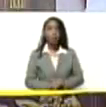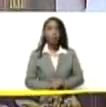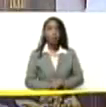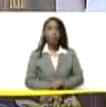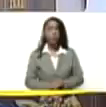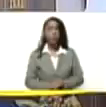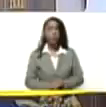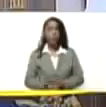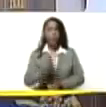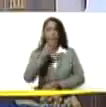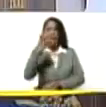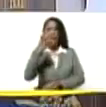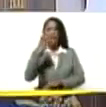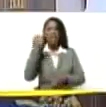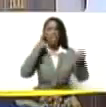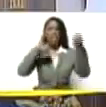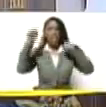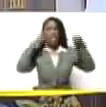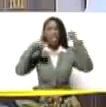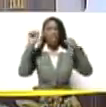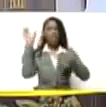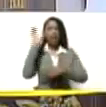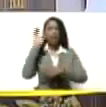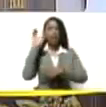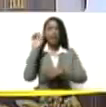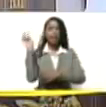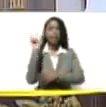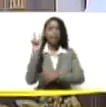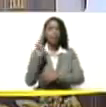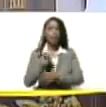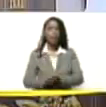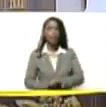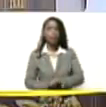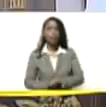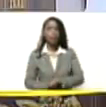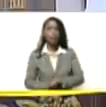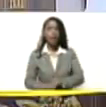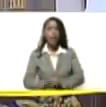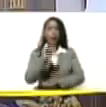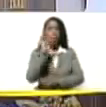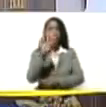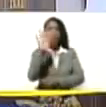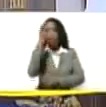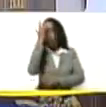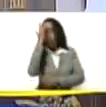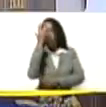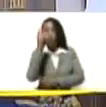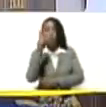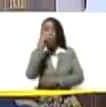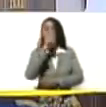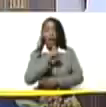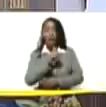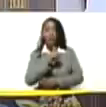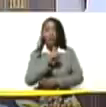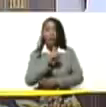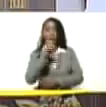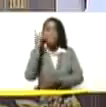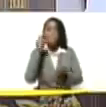del cristo de rebeldía de caracas y de venezuela aquel 4 de febrero del año